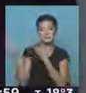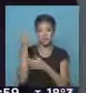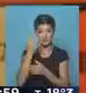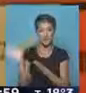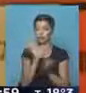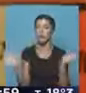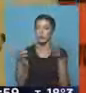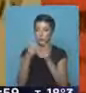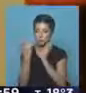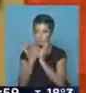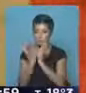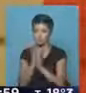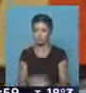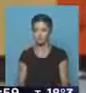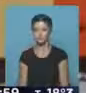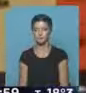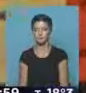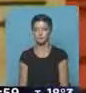especial.